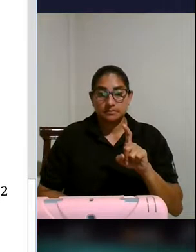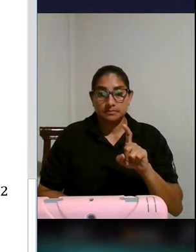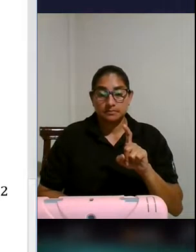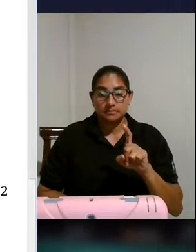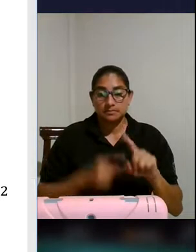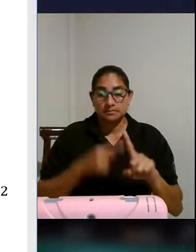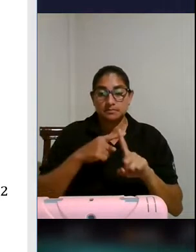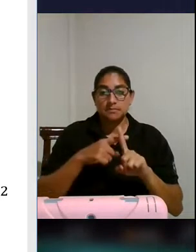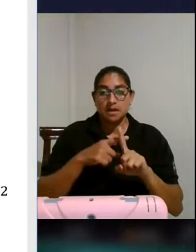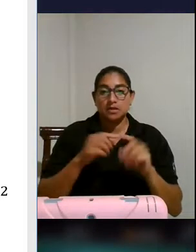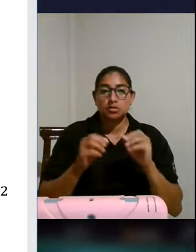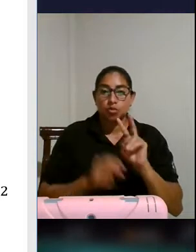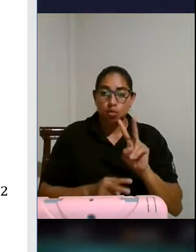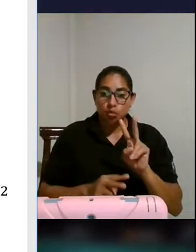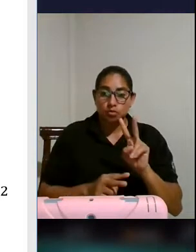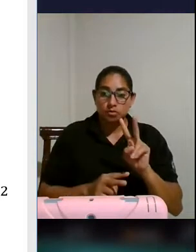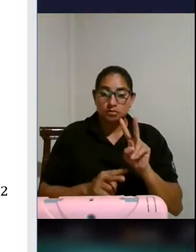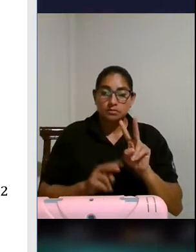más 2